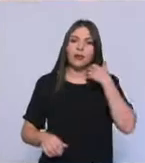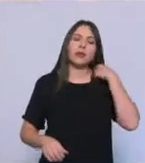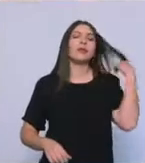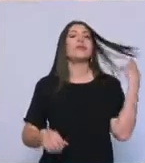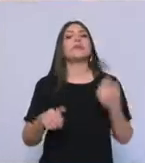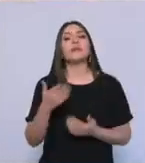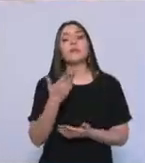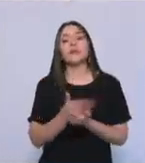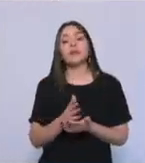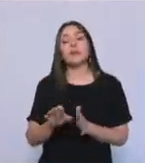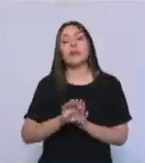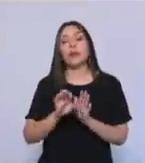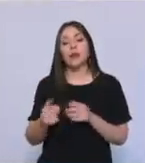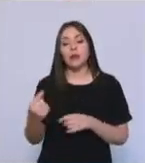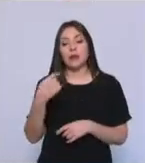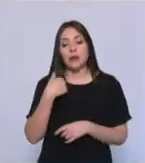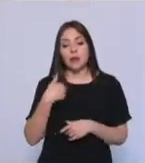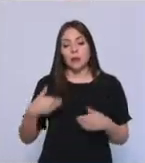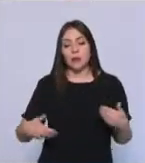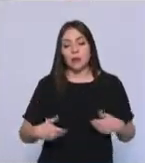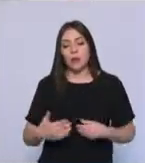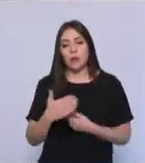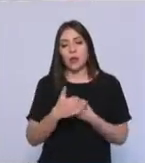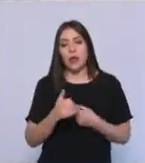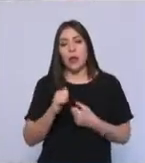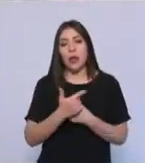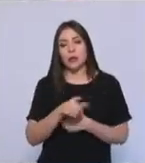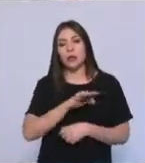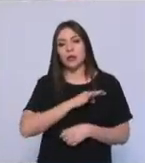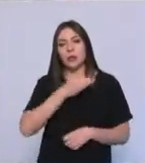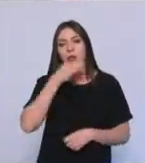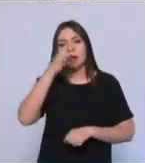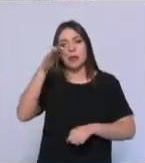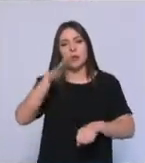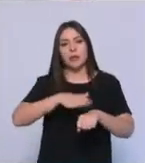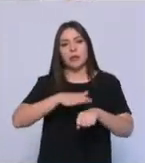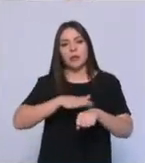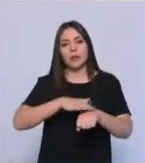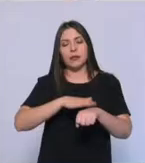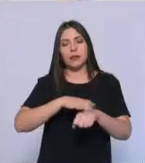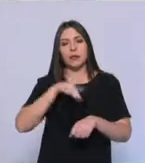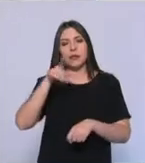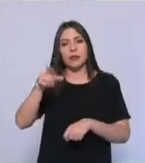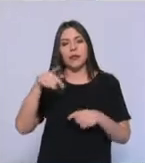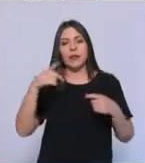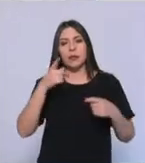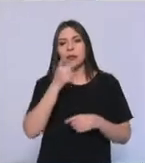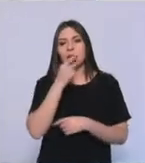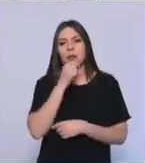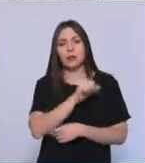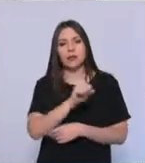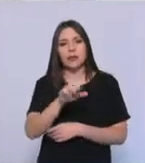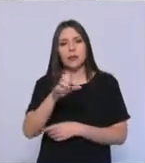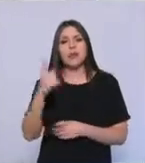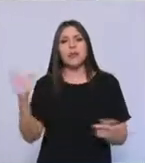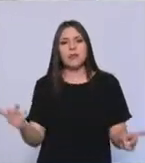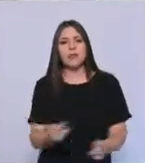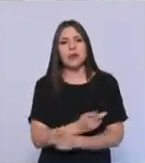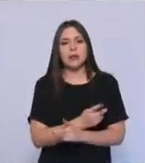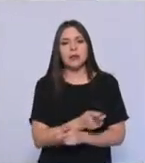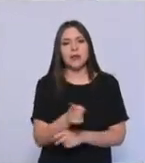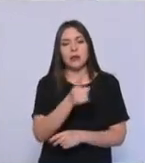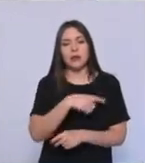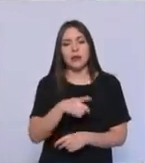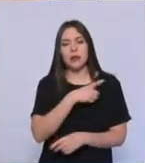también que cuando lo hagan, sabemos que podemos avisarle a la seguridad ciudadana lo que está pasando en esta situación y lo tienen